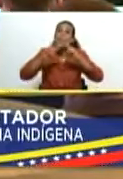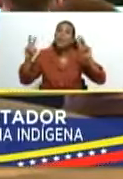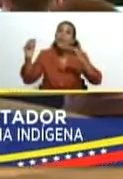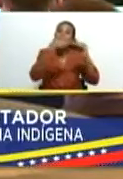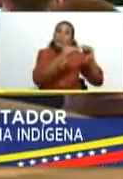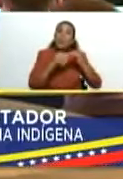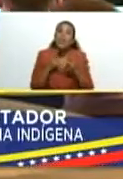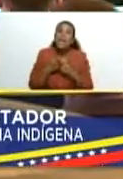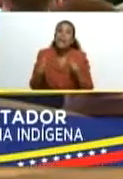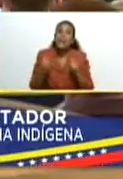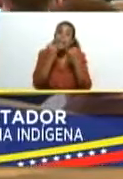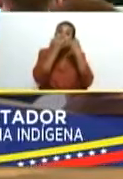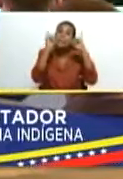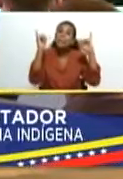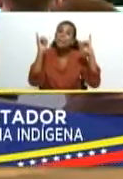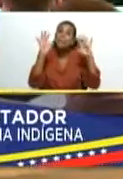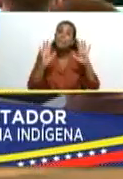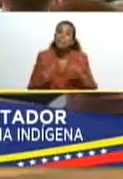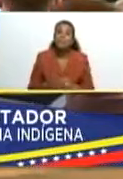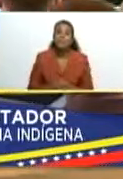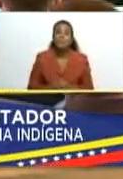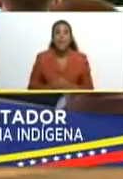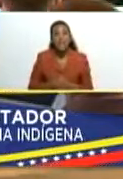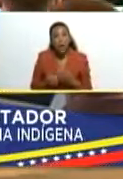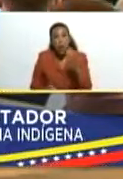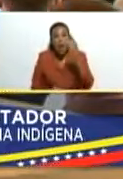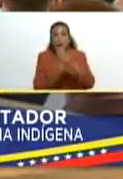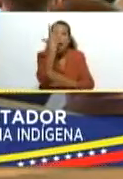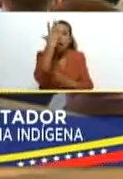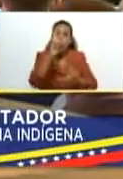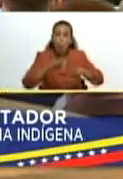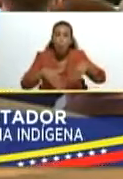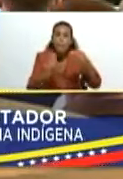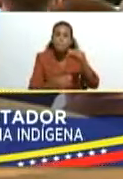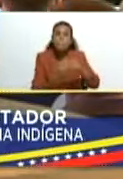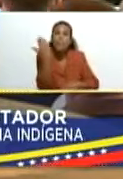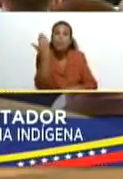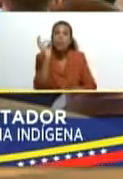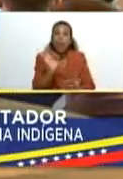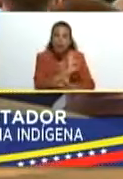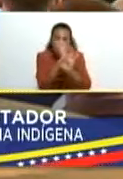igualdad, la libertad de los pueblos, la construcción de un nuevo modelo